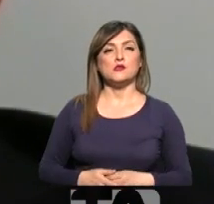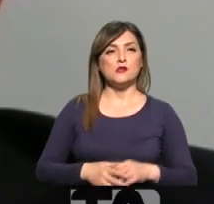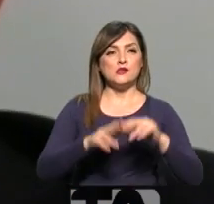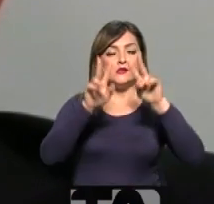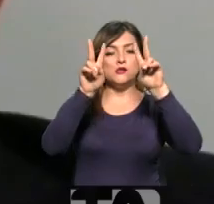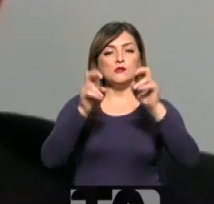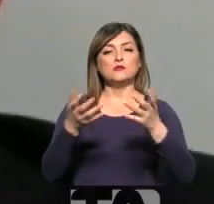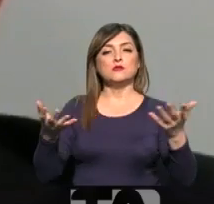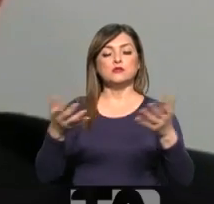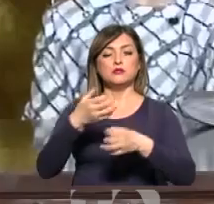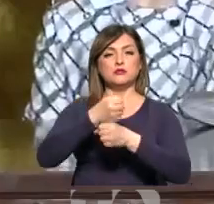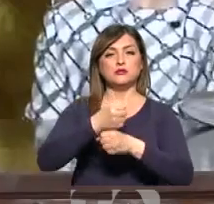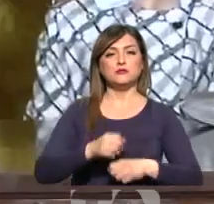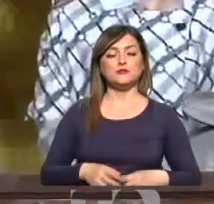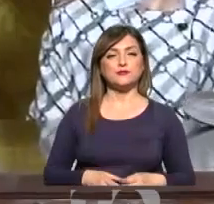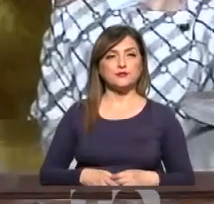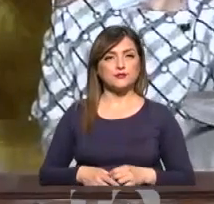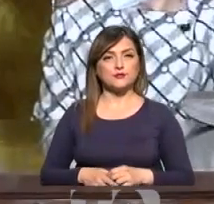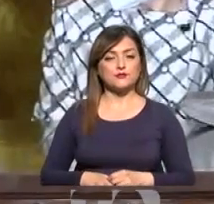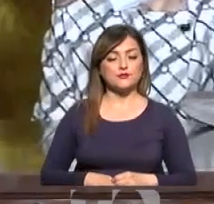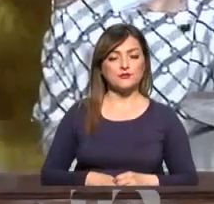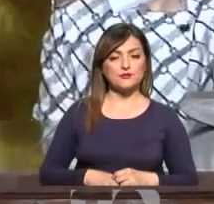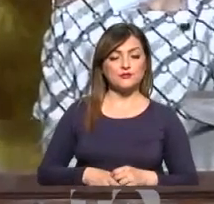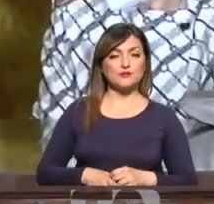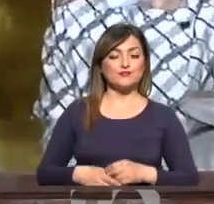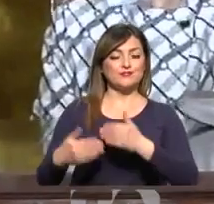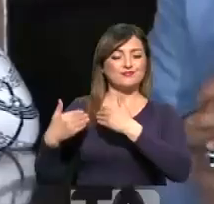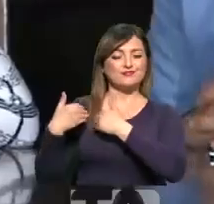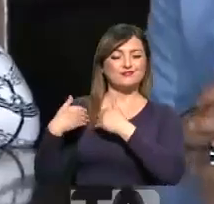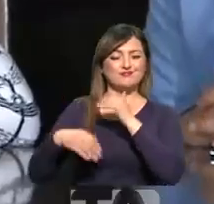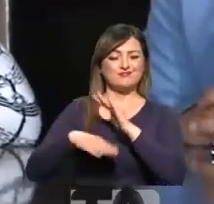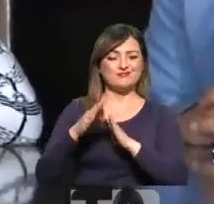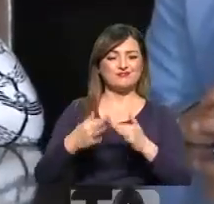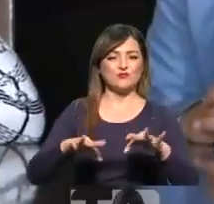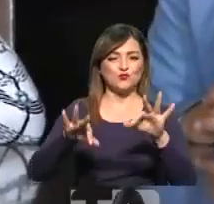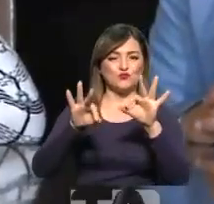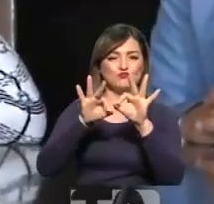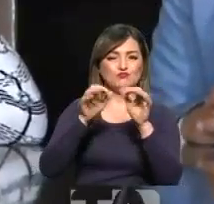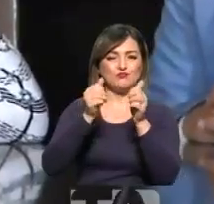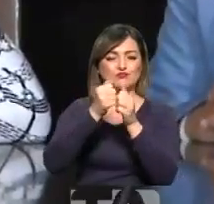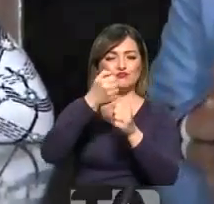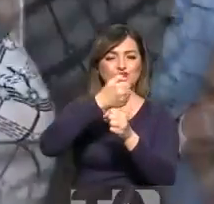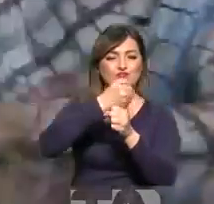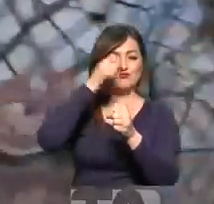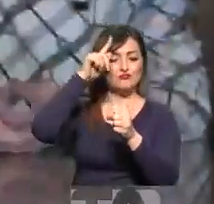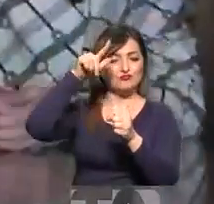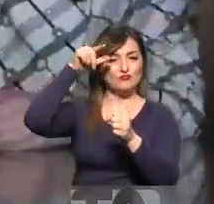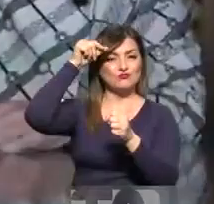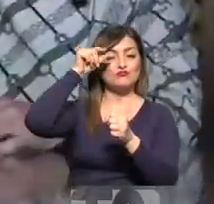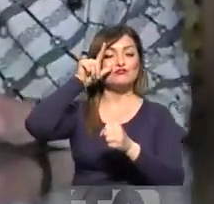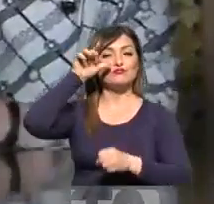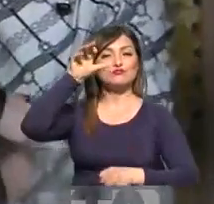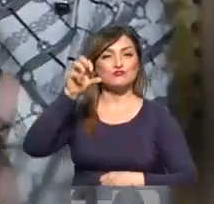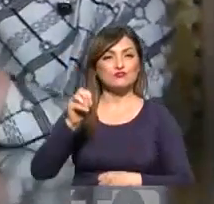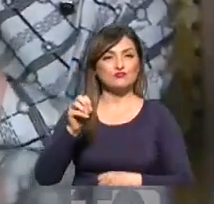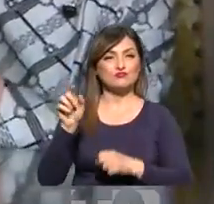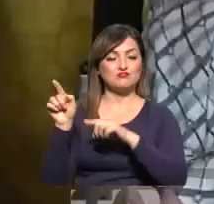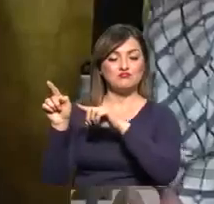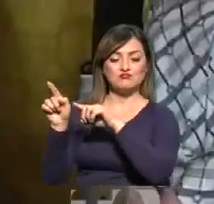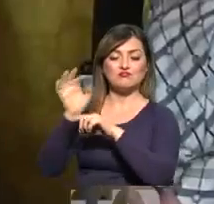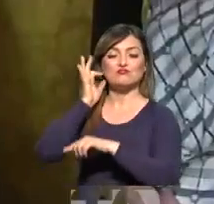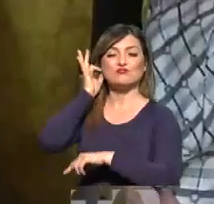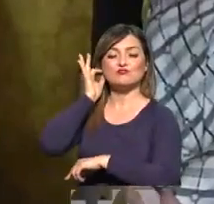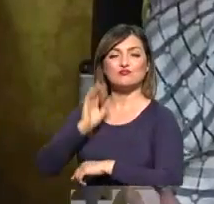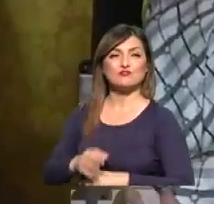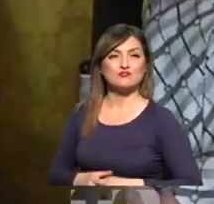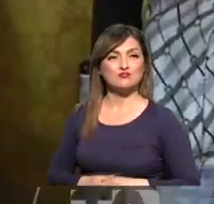temas relacionados con seguridad. Se trata de uno de los cargos de más relevancia en el gabinete de Guillermo Lasso, hoy ocupado por Alexandra Vela.